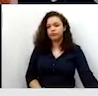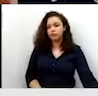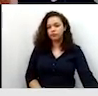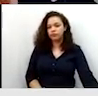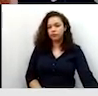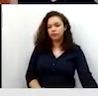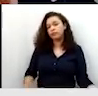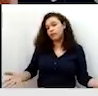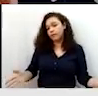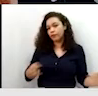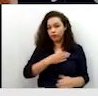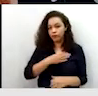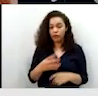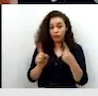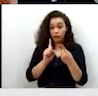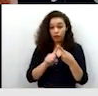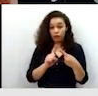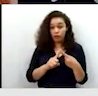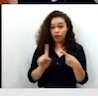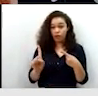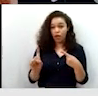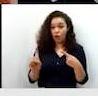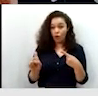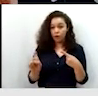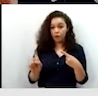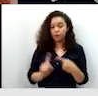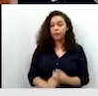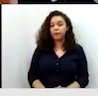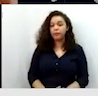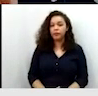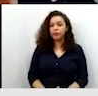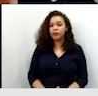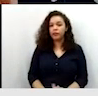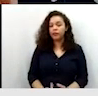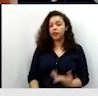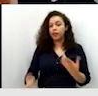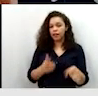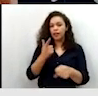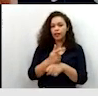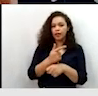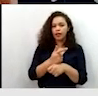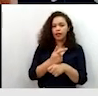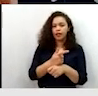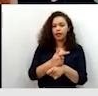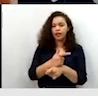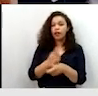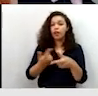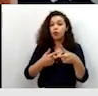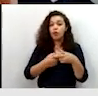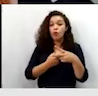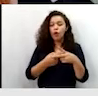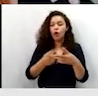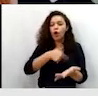Pues bueno, el primero es agua. Aquí pues hay que identificar las fuentes de abastecimiento. Sí es